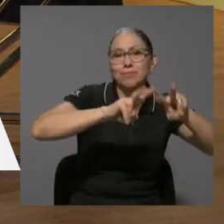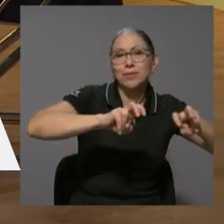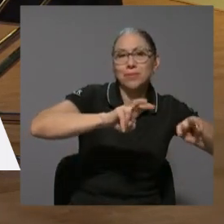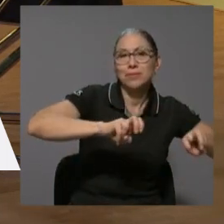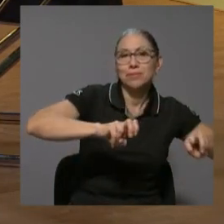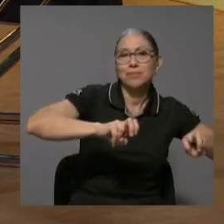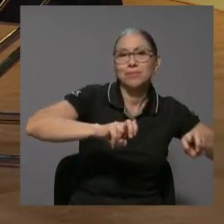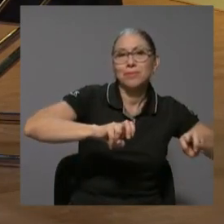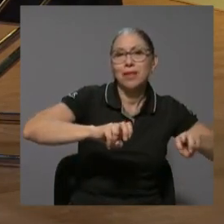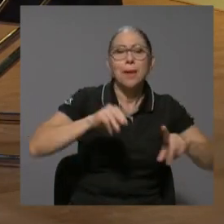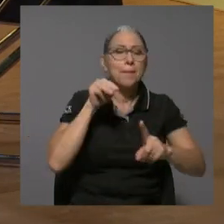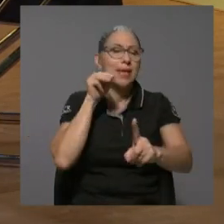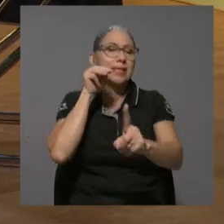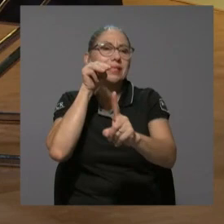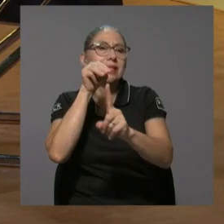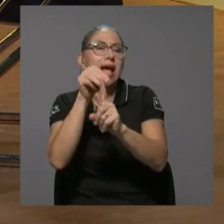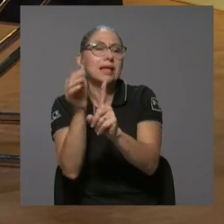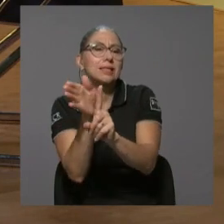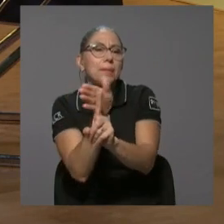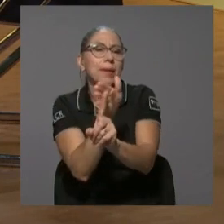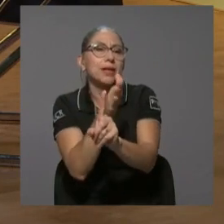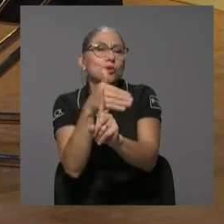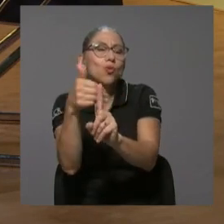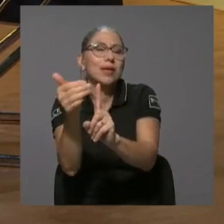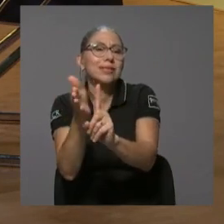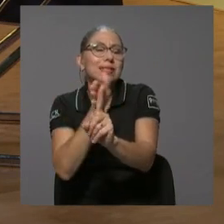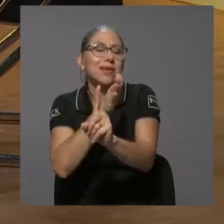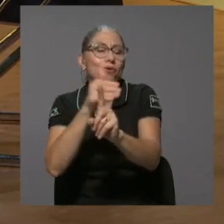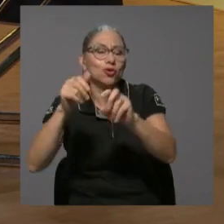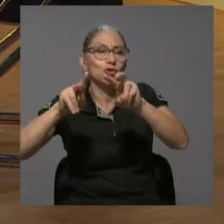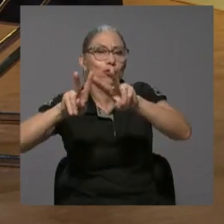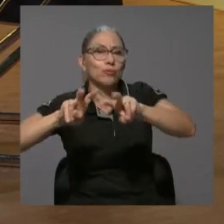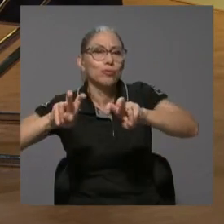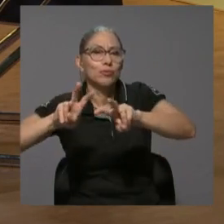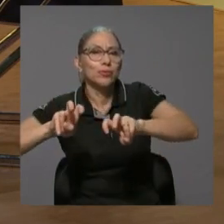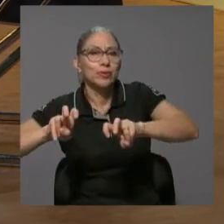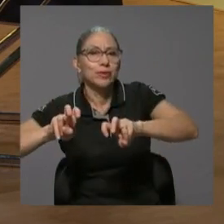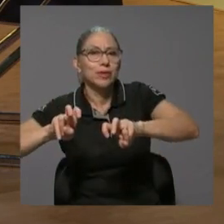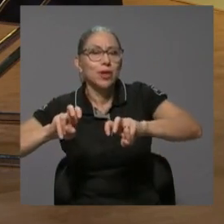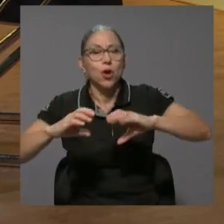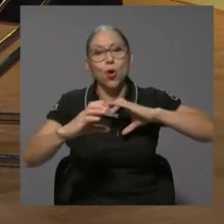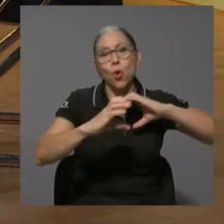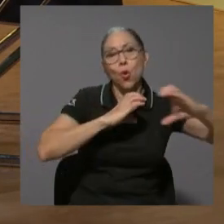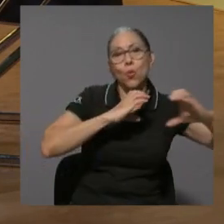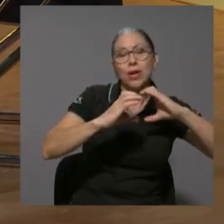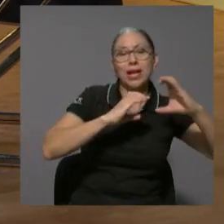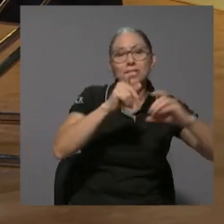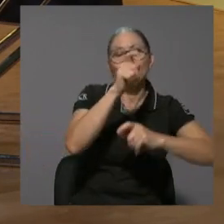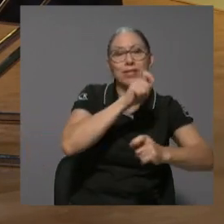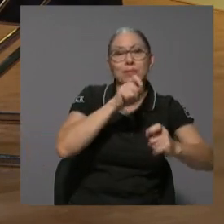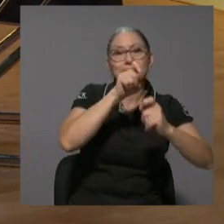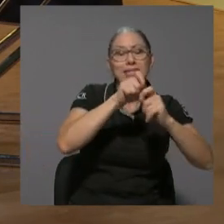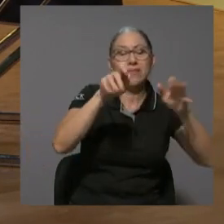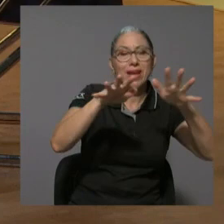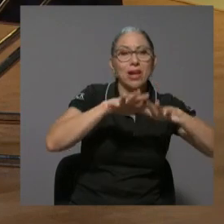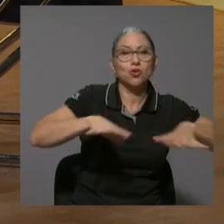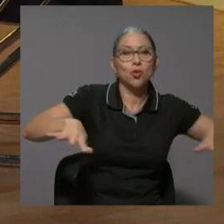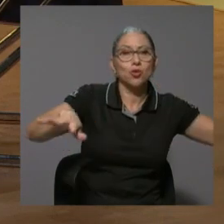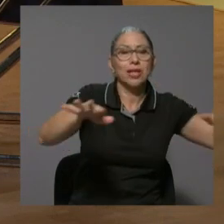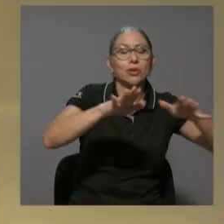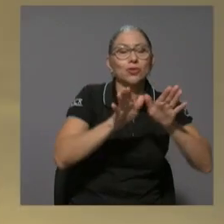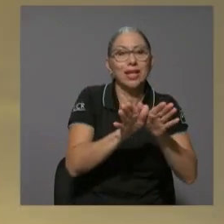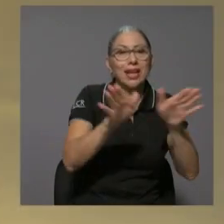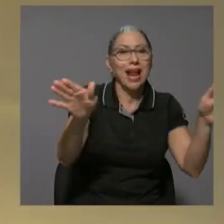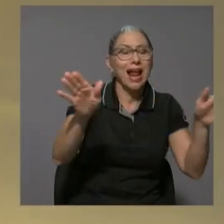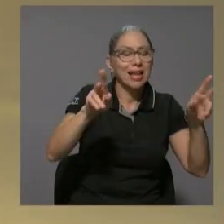mensajes persuasivos, para analizar la comunicación específica en los contextos